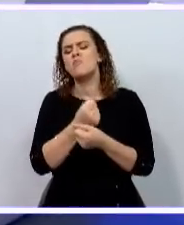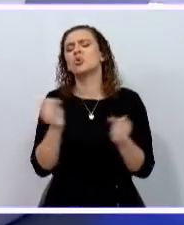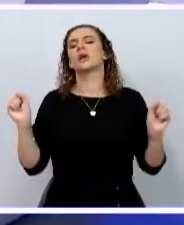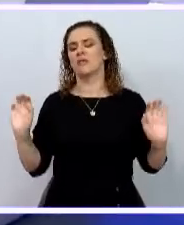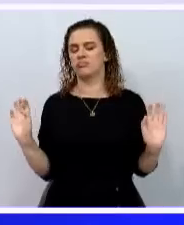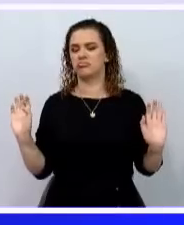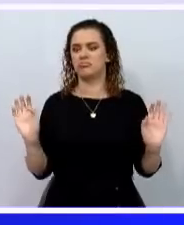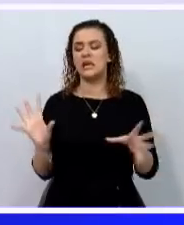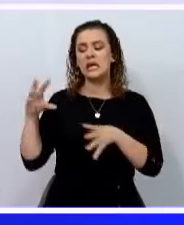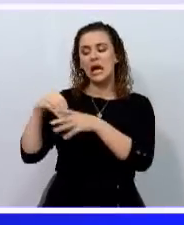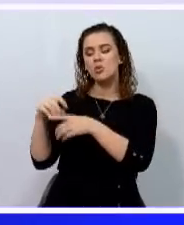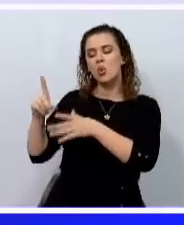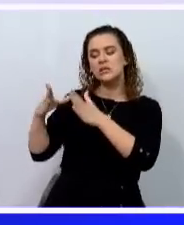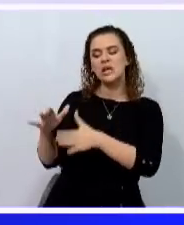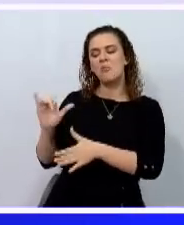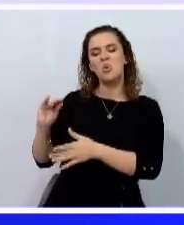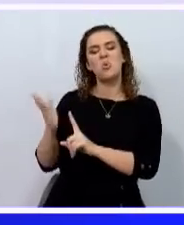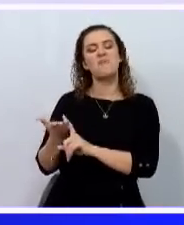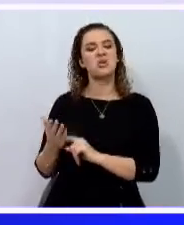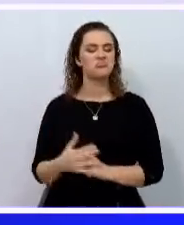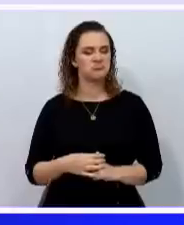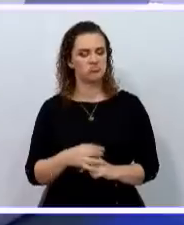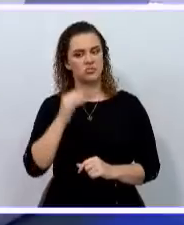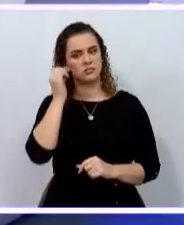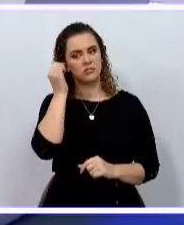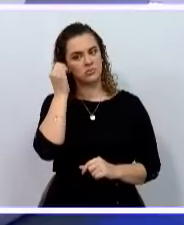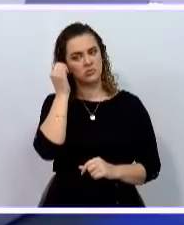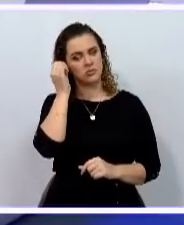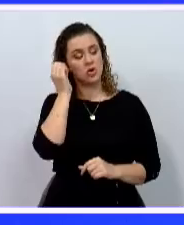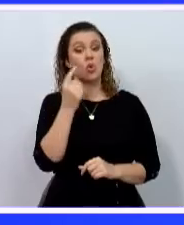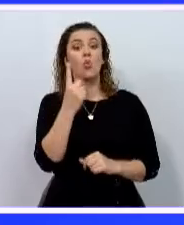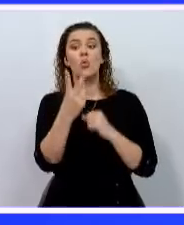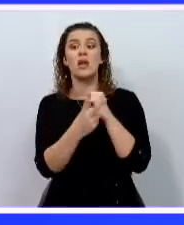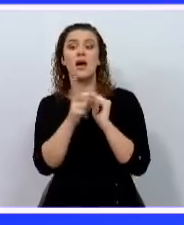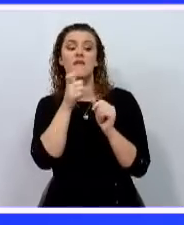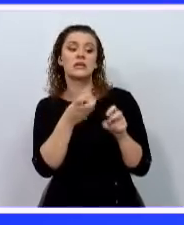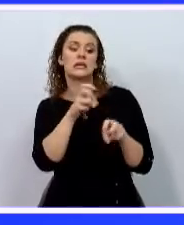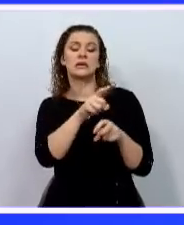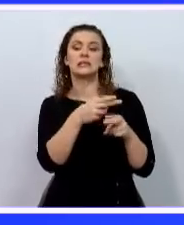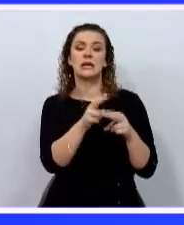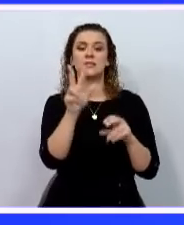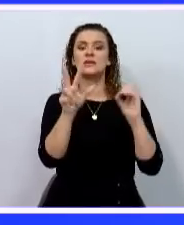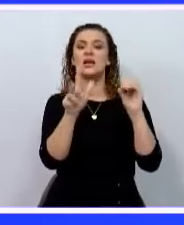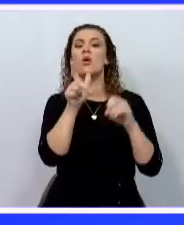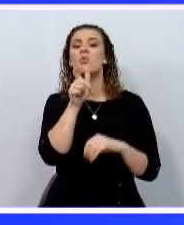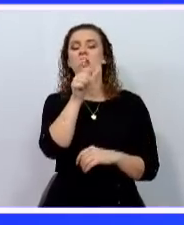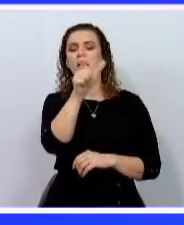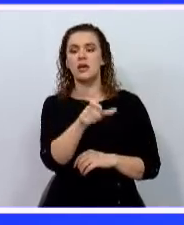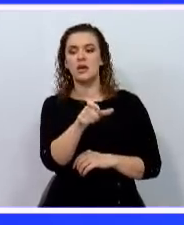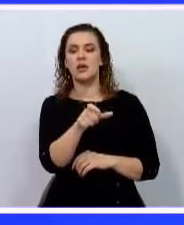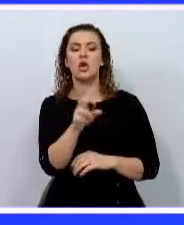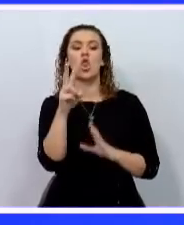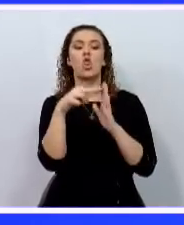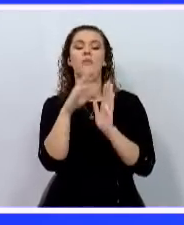no al interior del saprismo esto no solo una vez alguien ha remontado aquí una serie de 3-0 que Martín me lo dijo